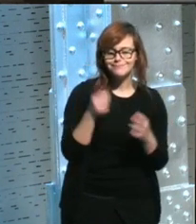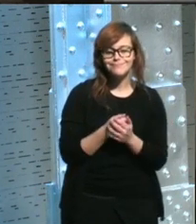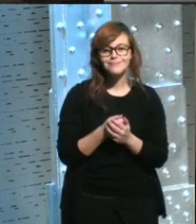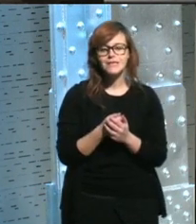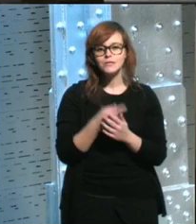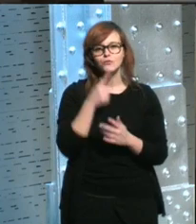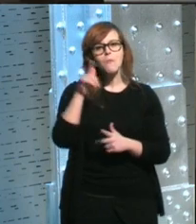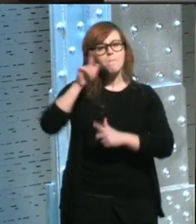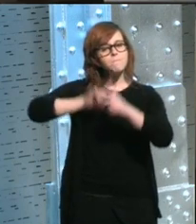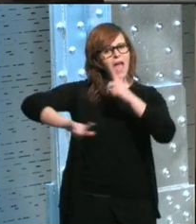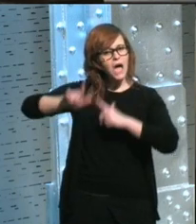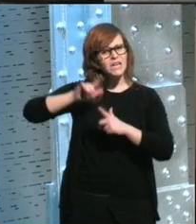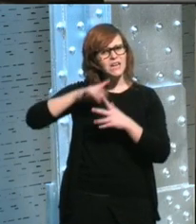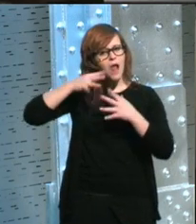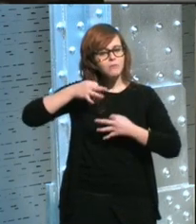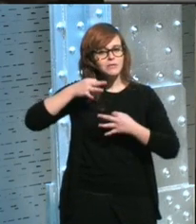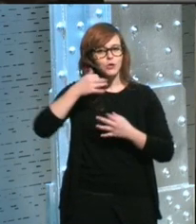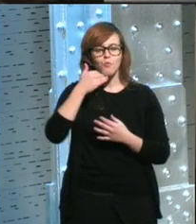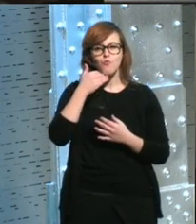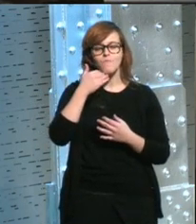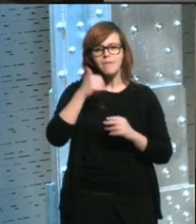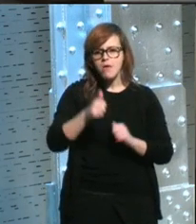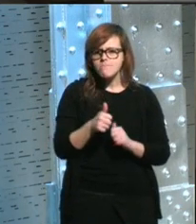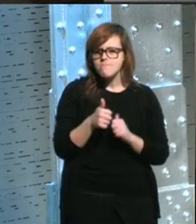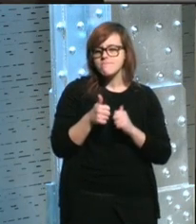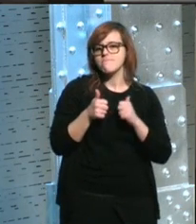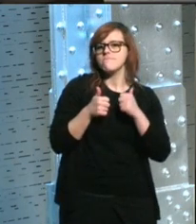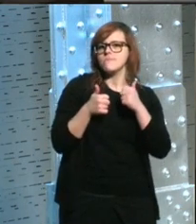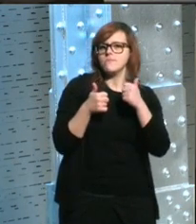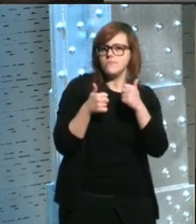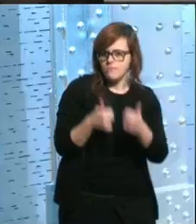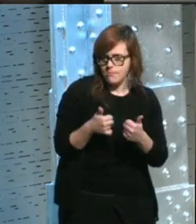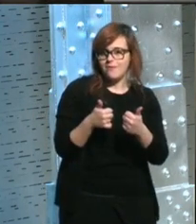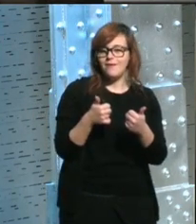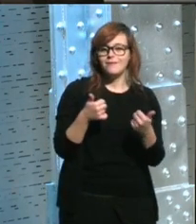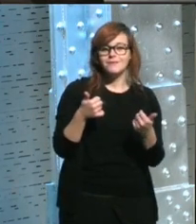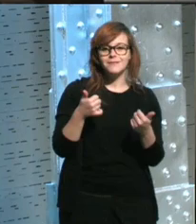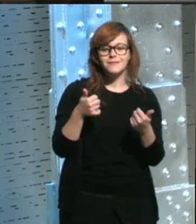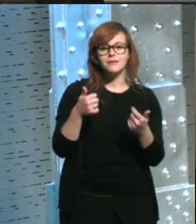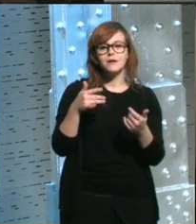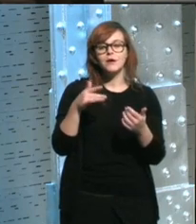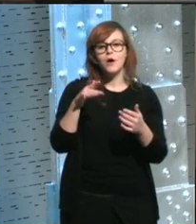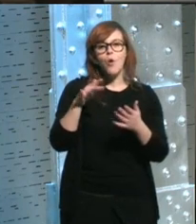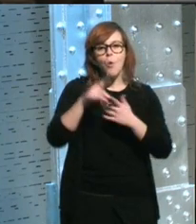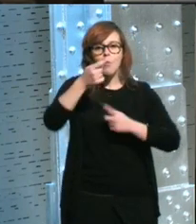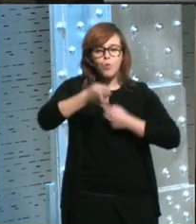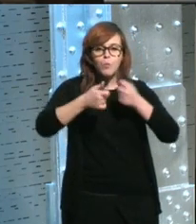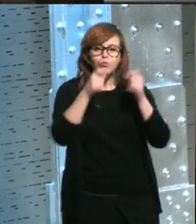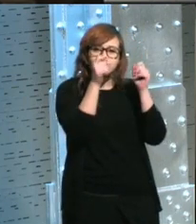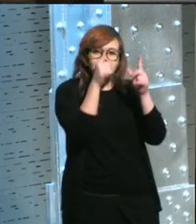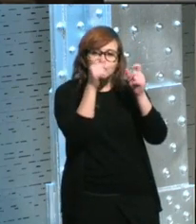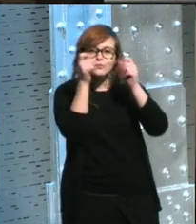viaje estrictamente como iniciático, ¿no? Es decir, es como para descubrir lo que está